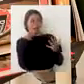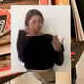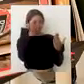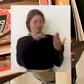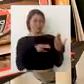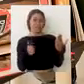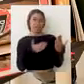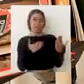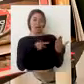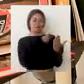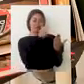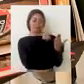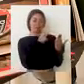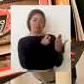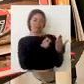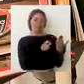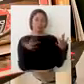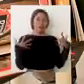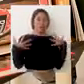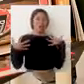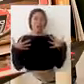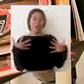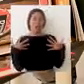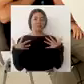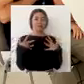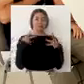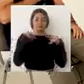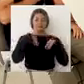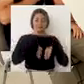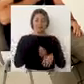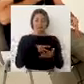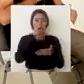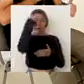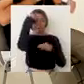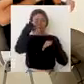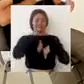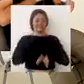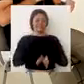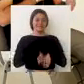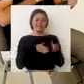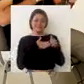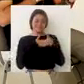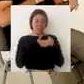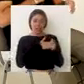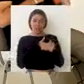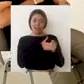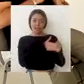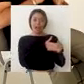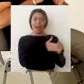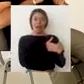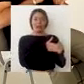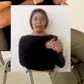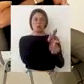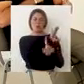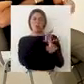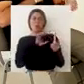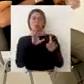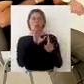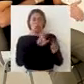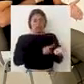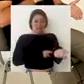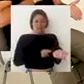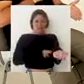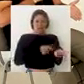un libro, como los que vemos en la mesa. Esos libros nos van a ir guiando por unas razas y culturas